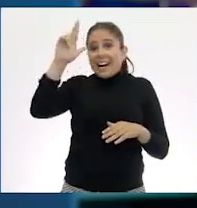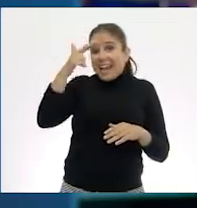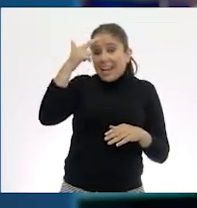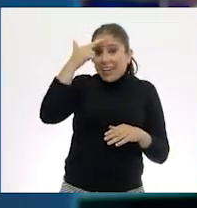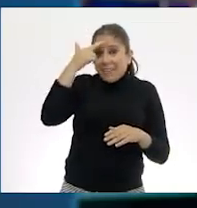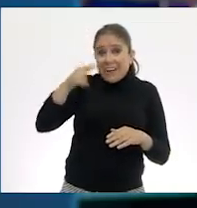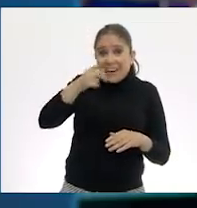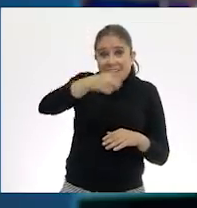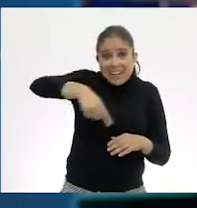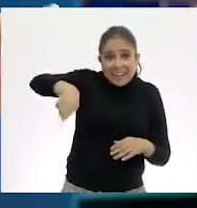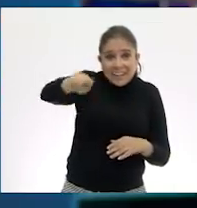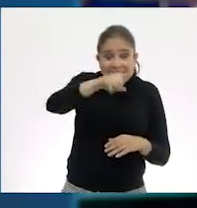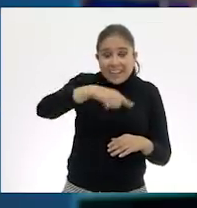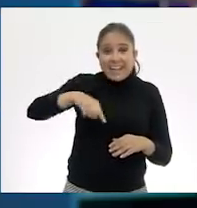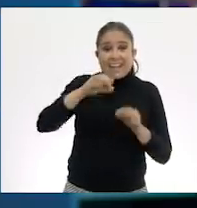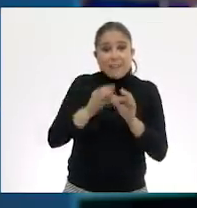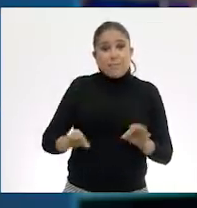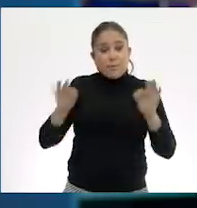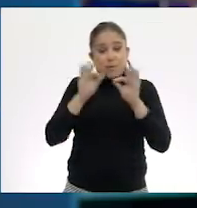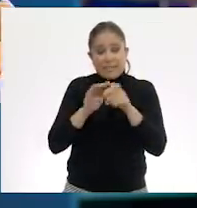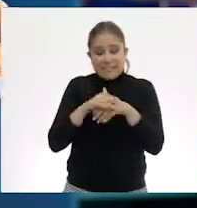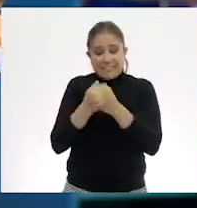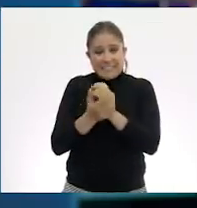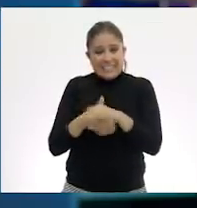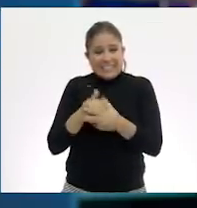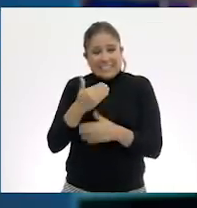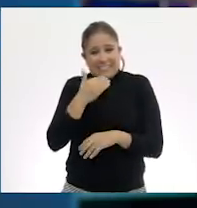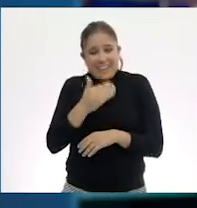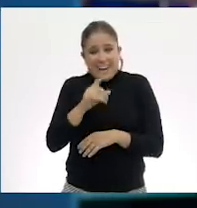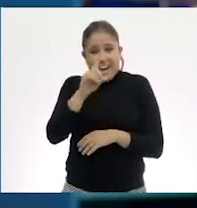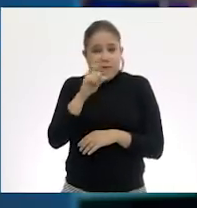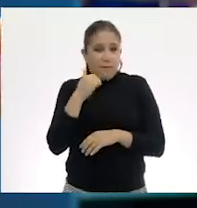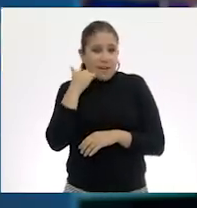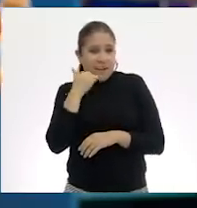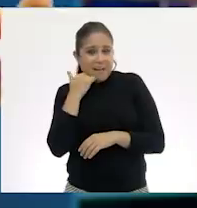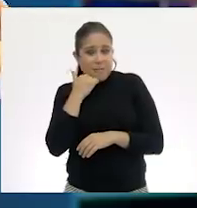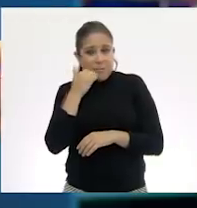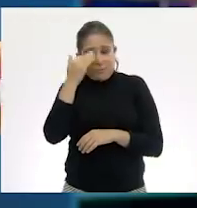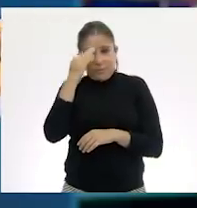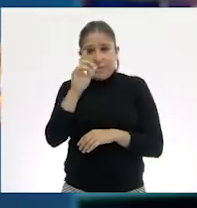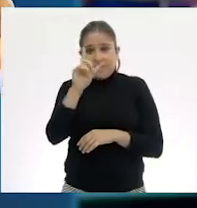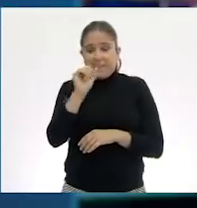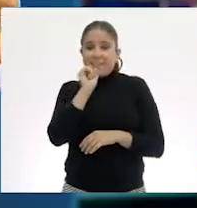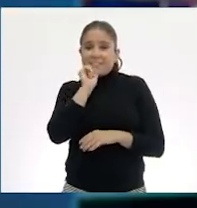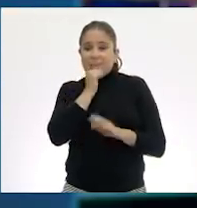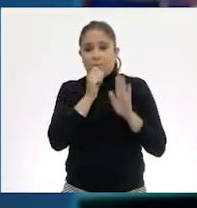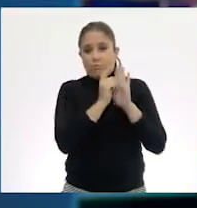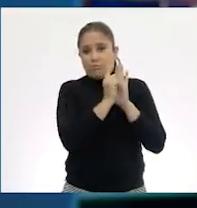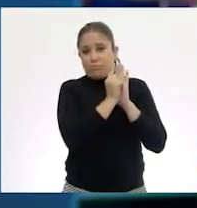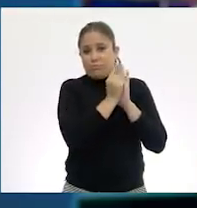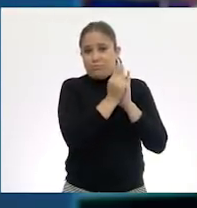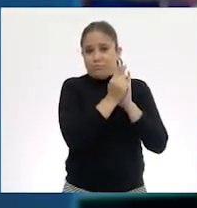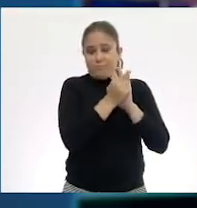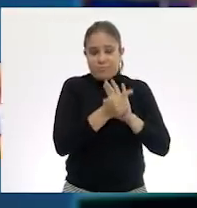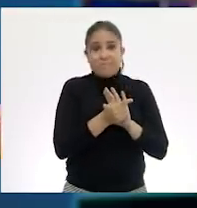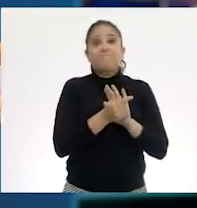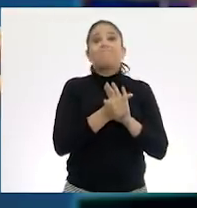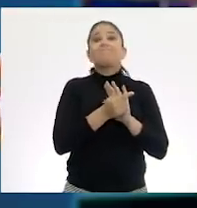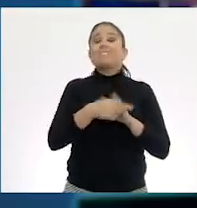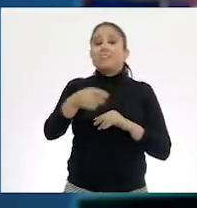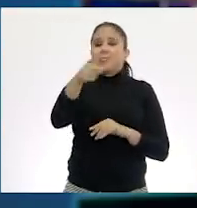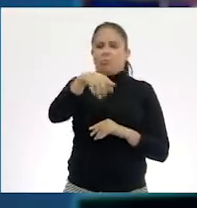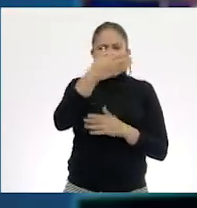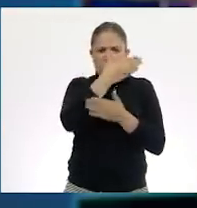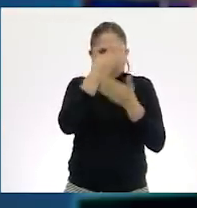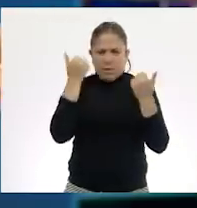Recuerda que es importante lavar muy bien tus manos con agua y con jabón durante 20 segundos. Si no